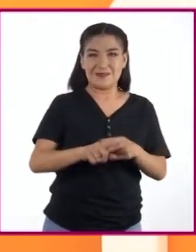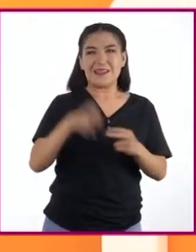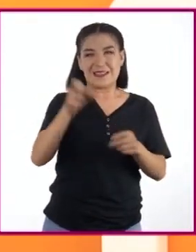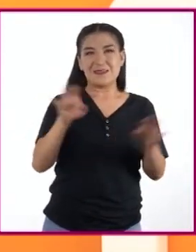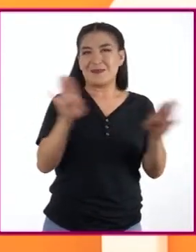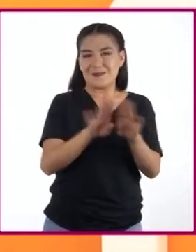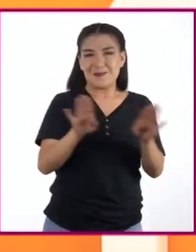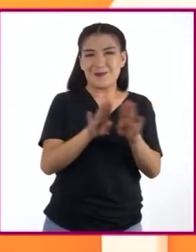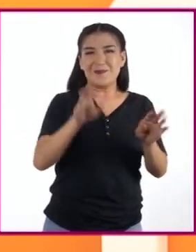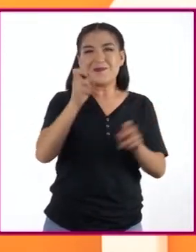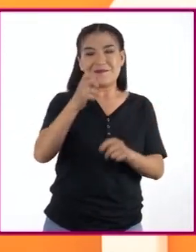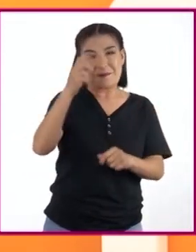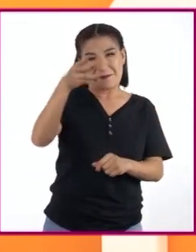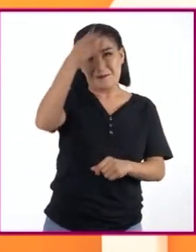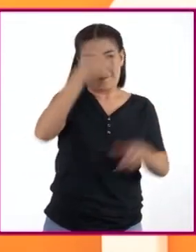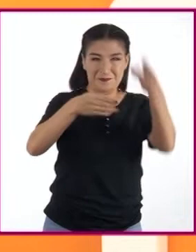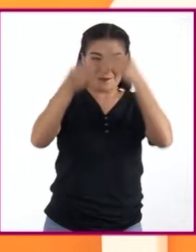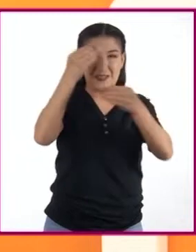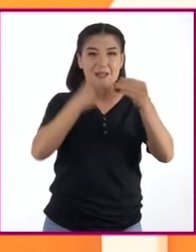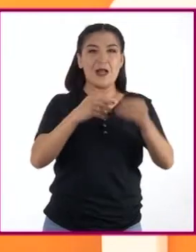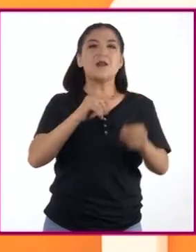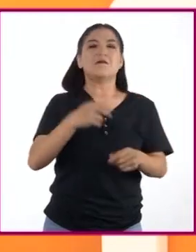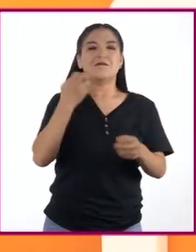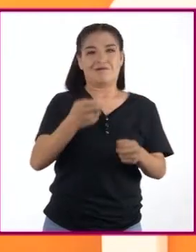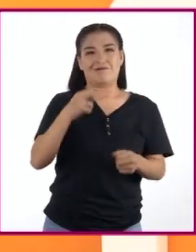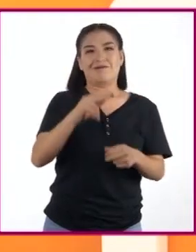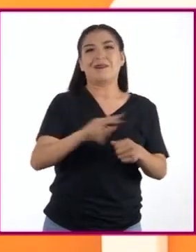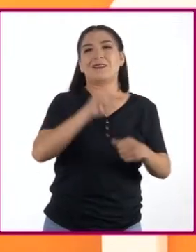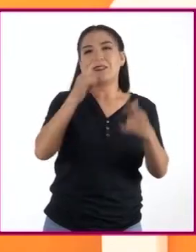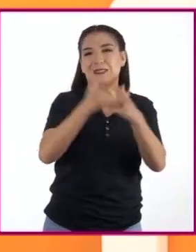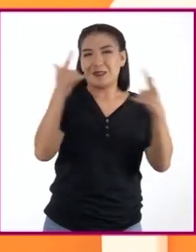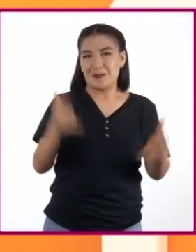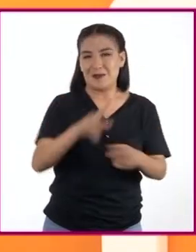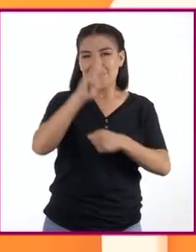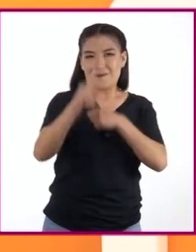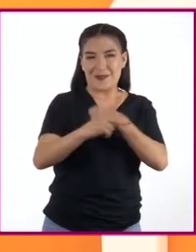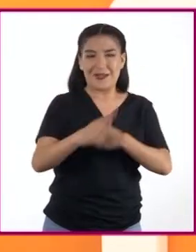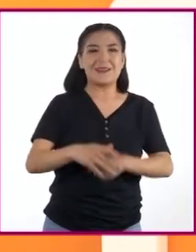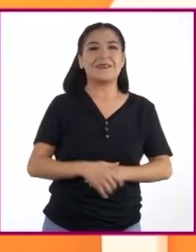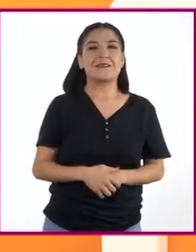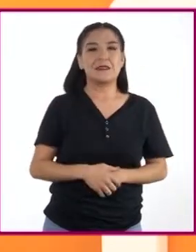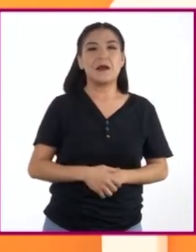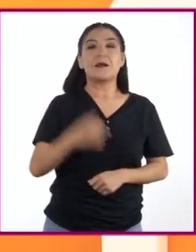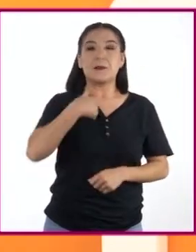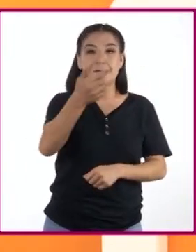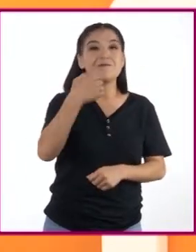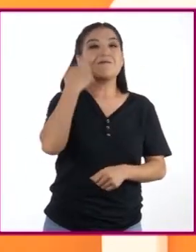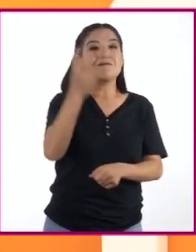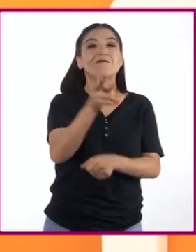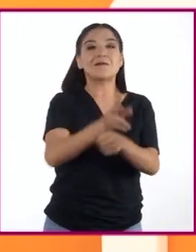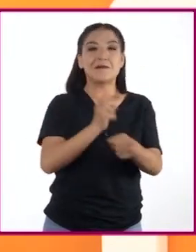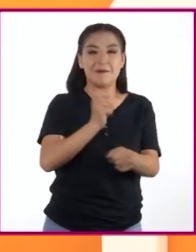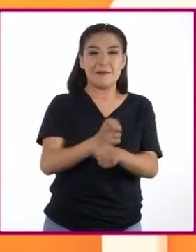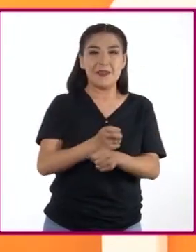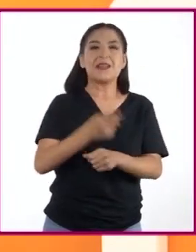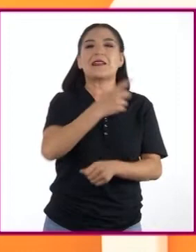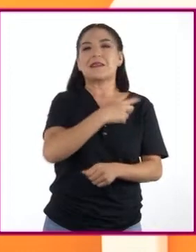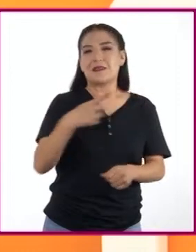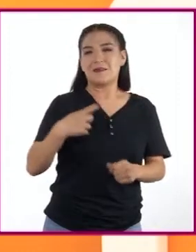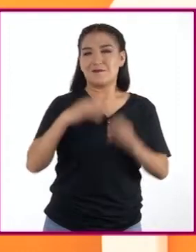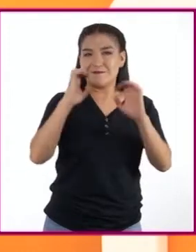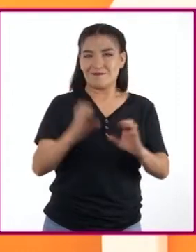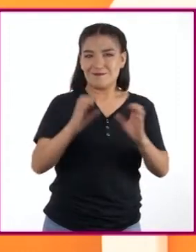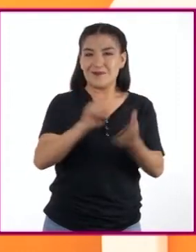de aprendizaje por la historia de nuestro país, quiero invitarles a practicar sus hábitos de